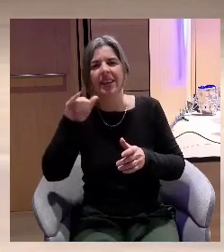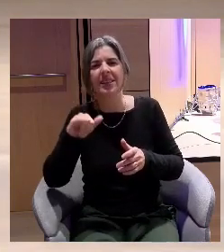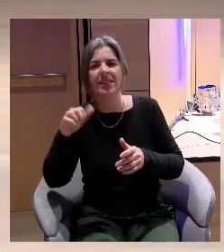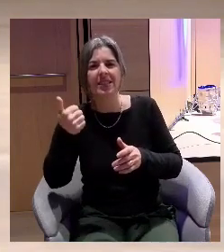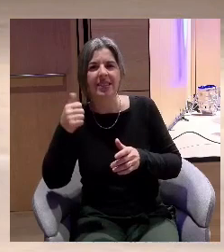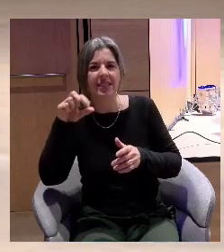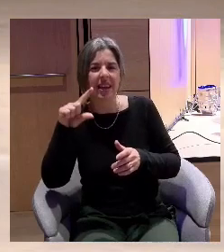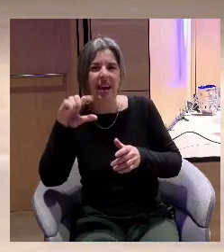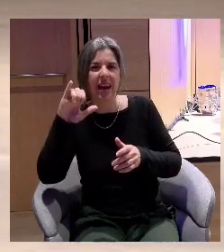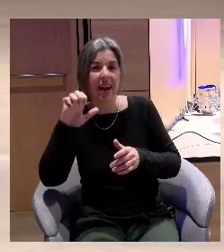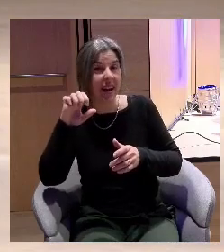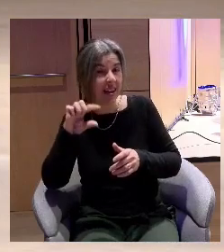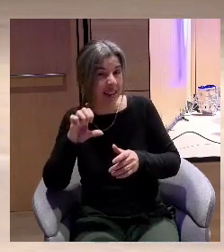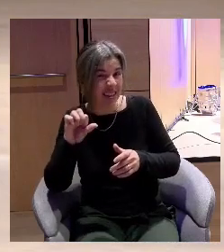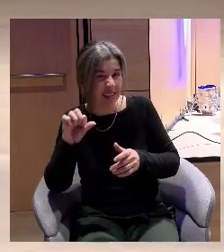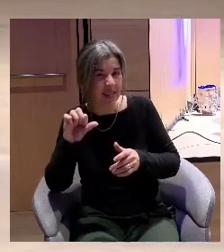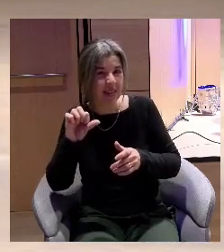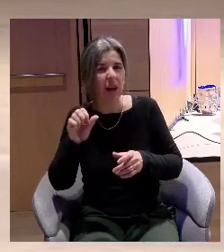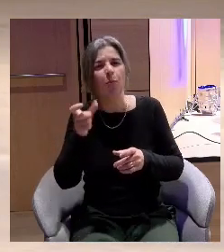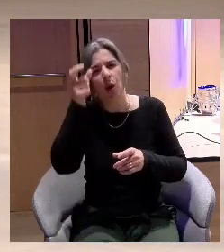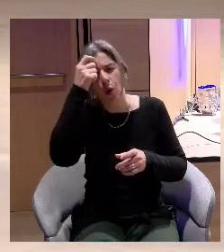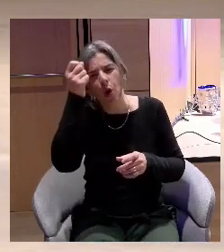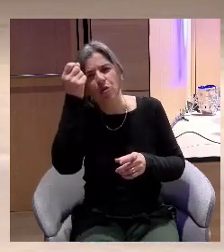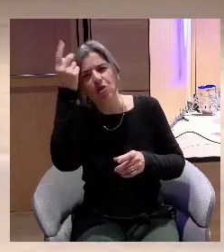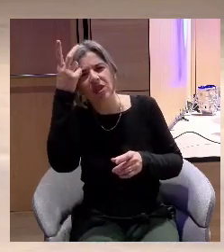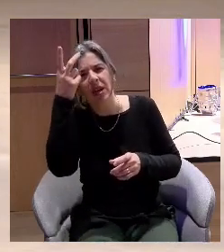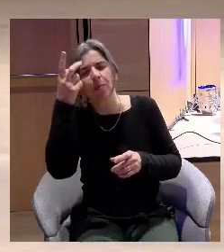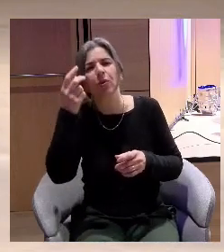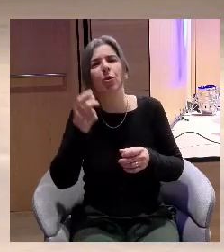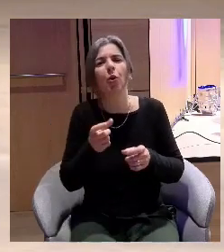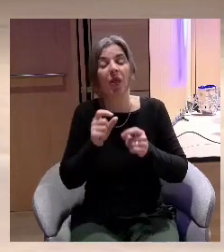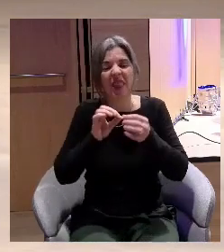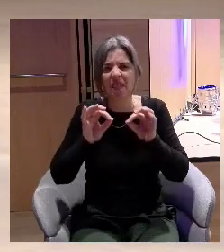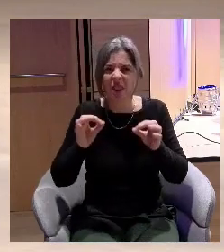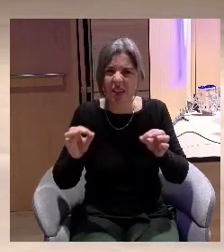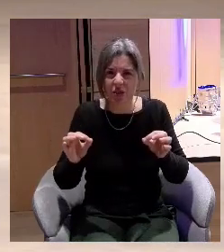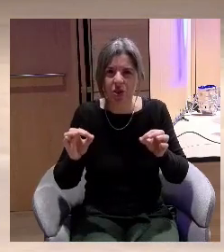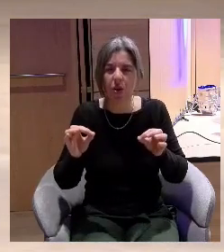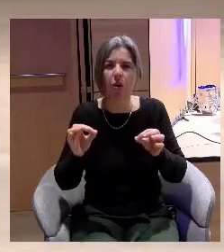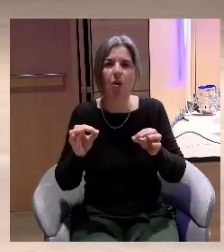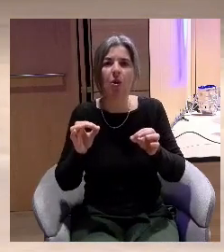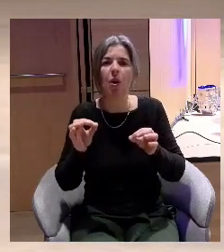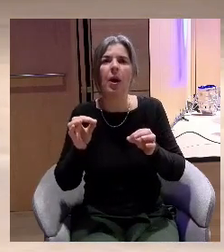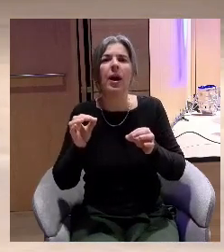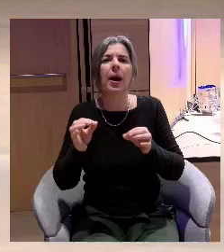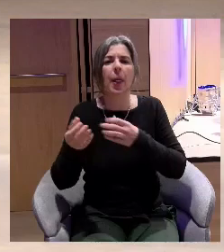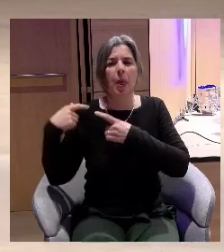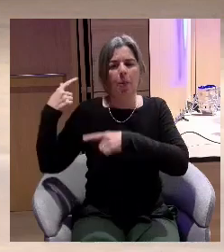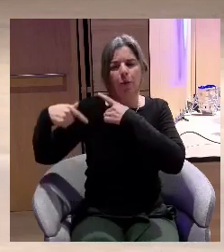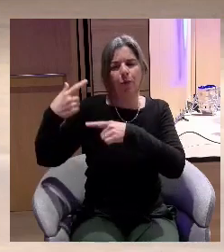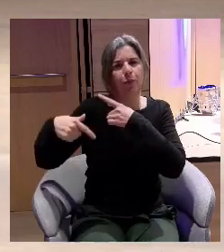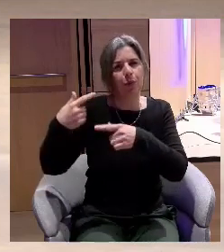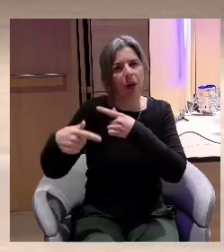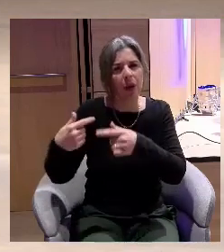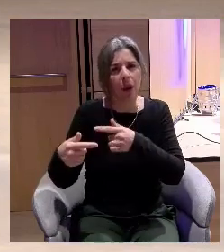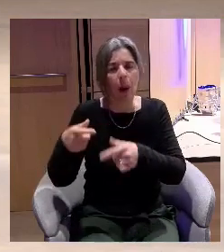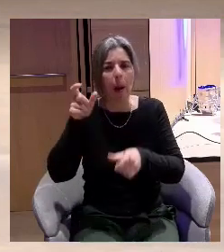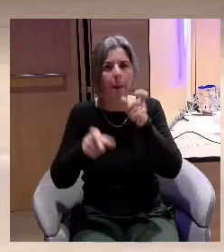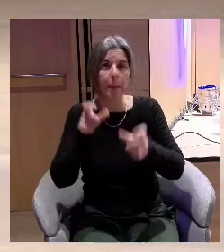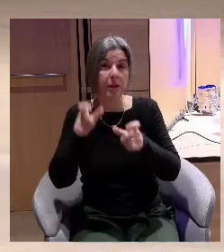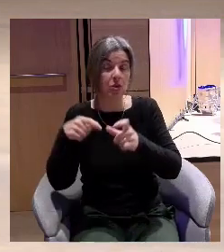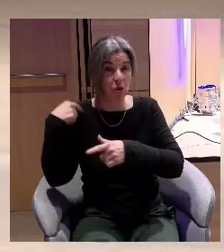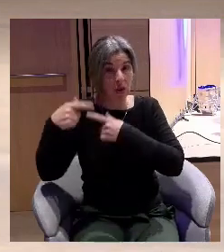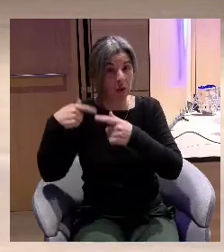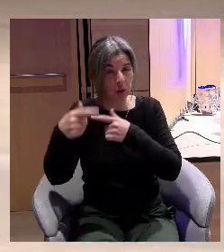para autodefinirse o designar quiénes son las personas que descienden de su etnia y no opera así con